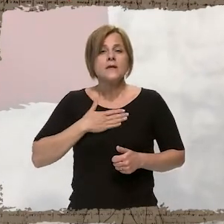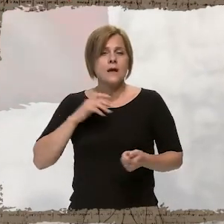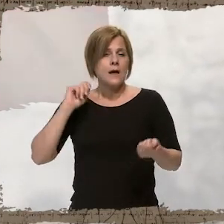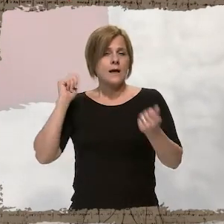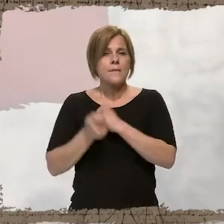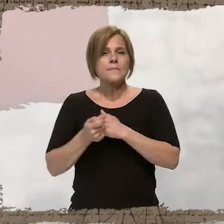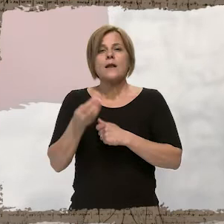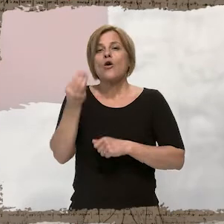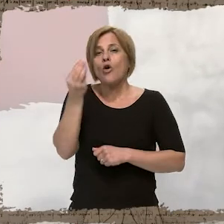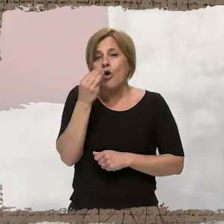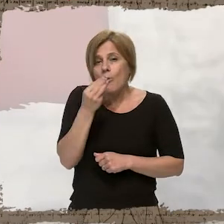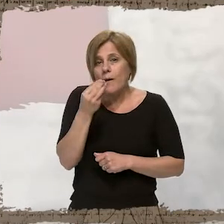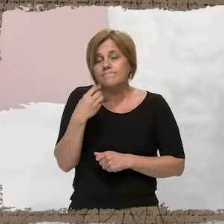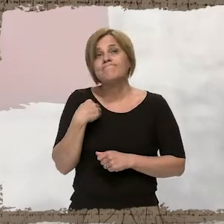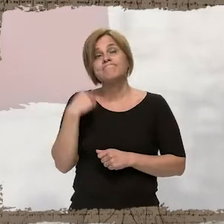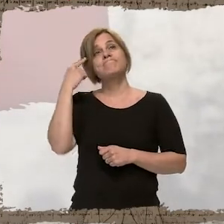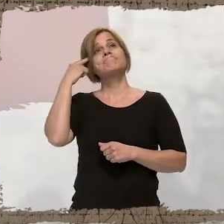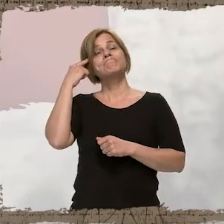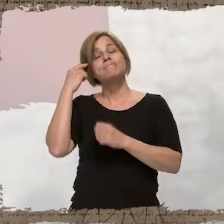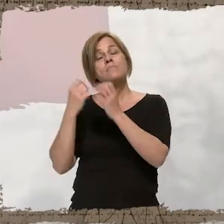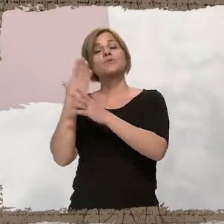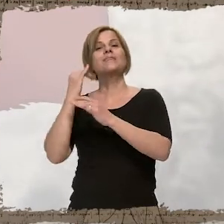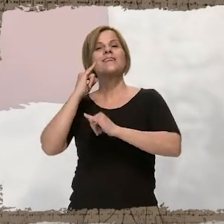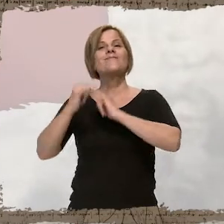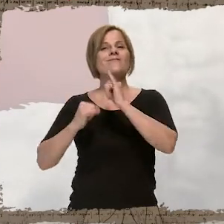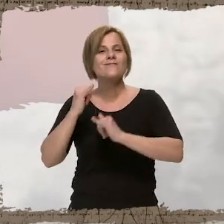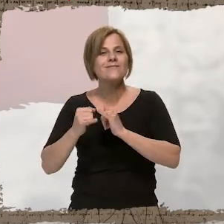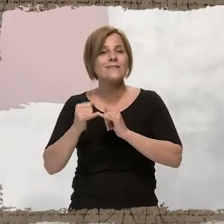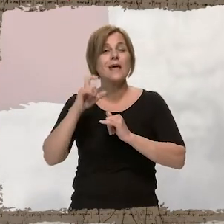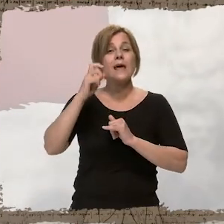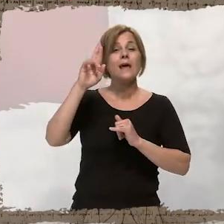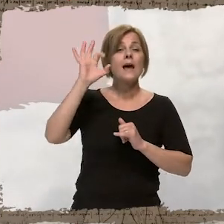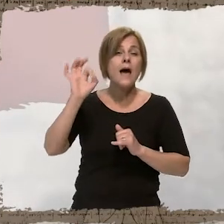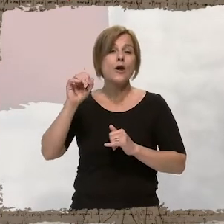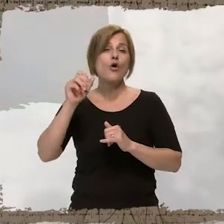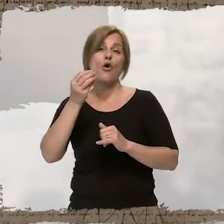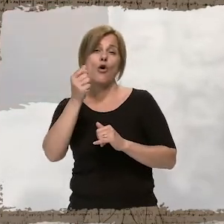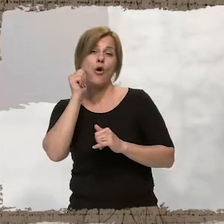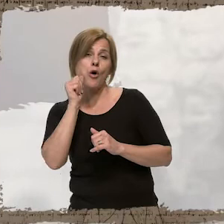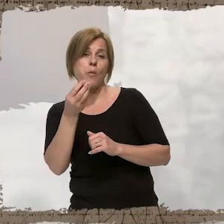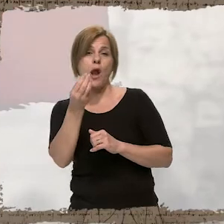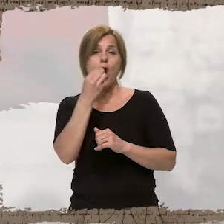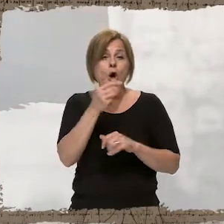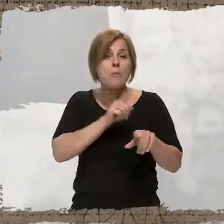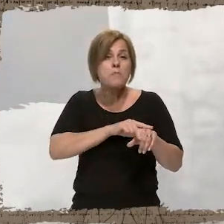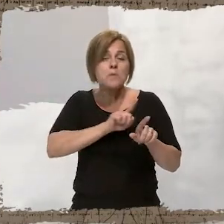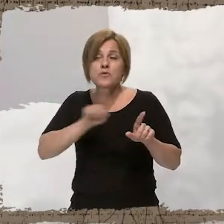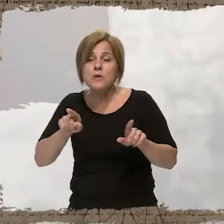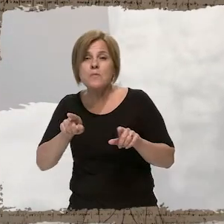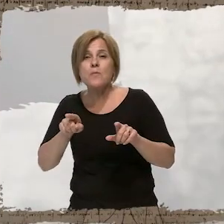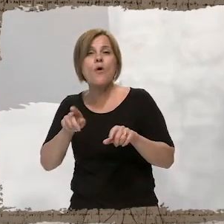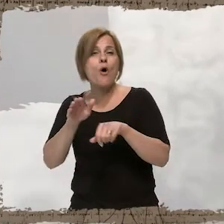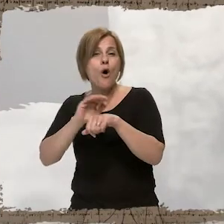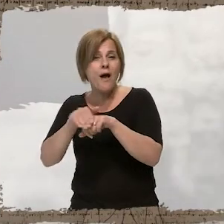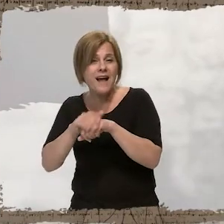respiración cambiar come la historia que se me ocurrió es carolina con mi caramelo